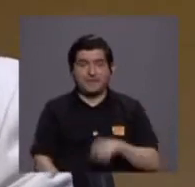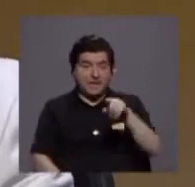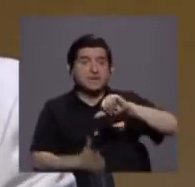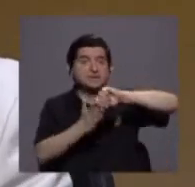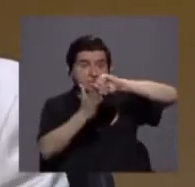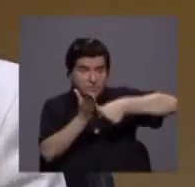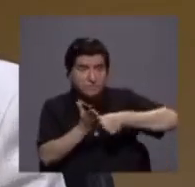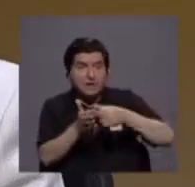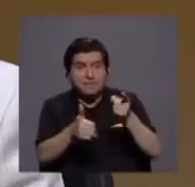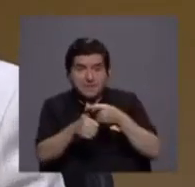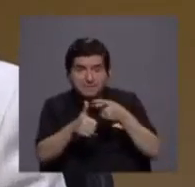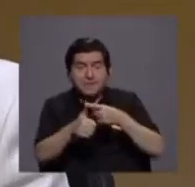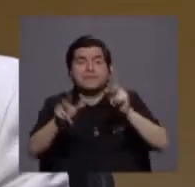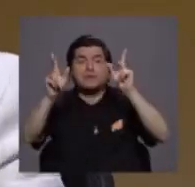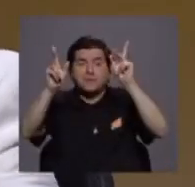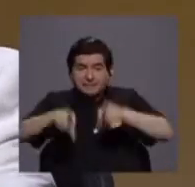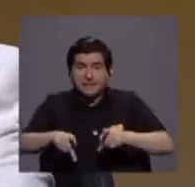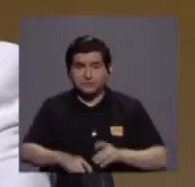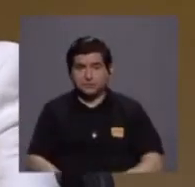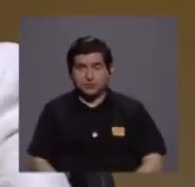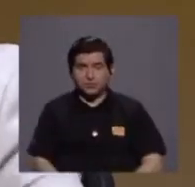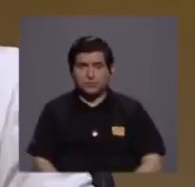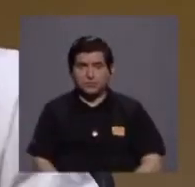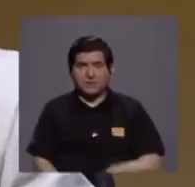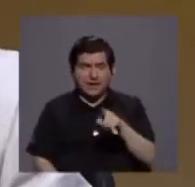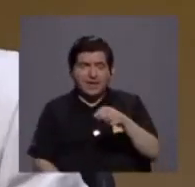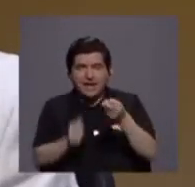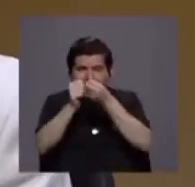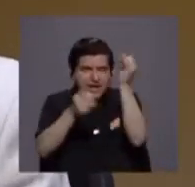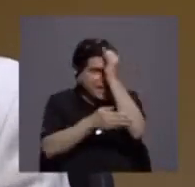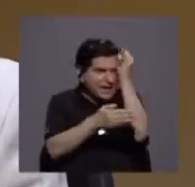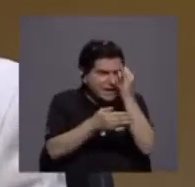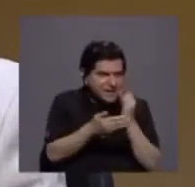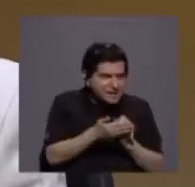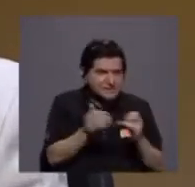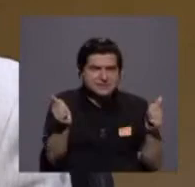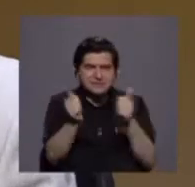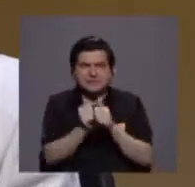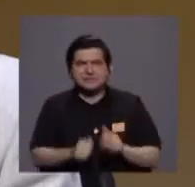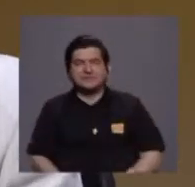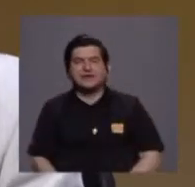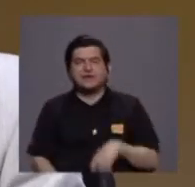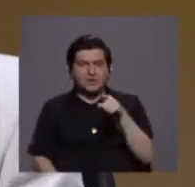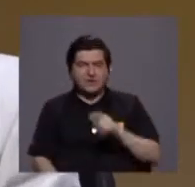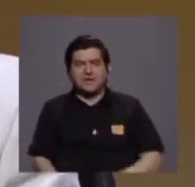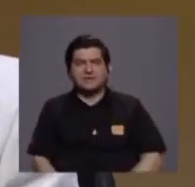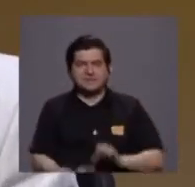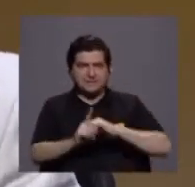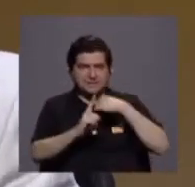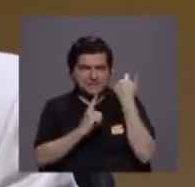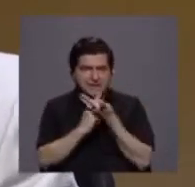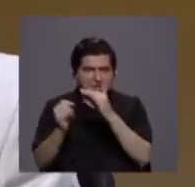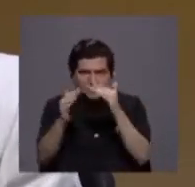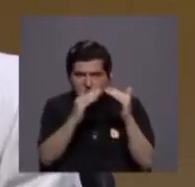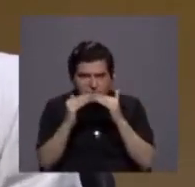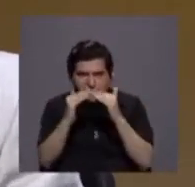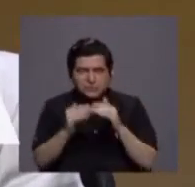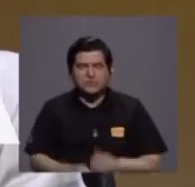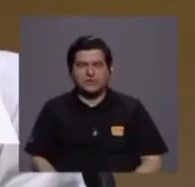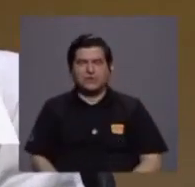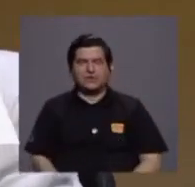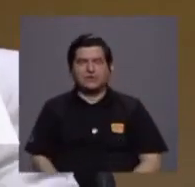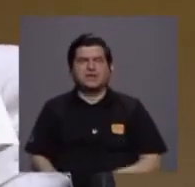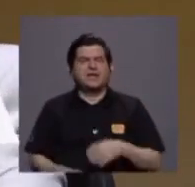recalco, poner de primero a las personas, porque esta cartografía, mediante la etnografía institucional como método, lo que busca